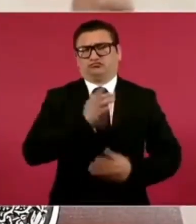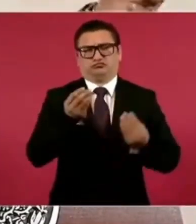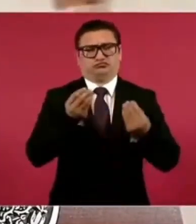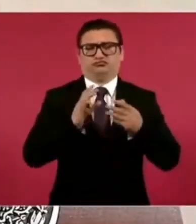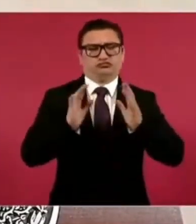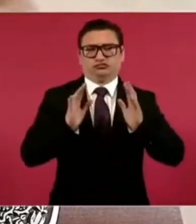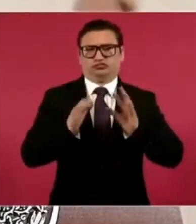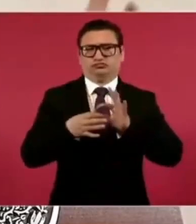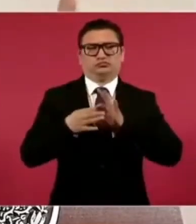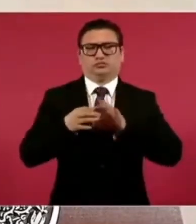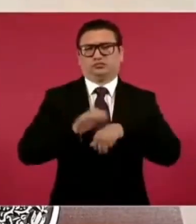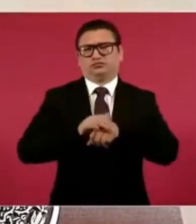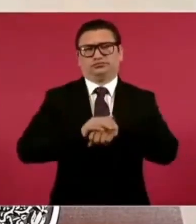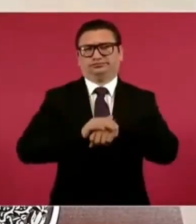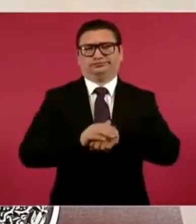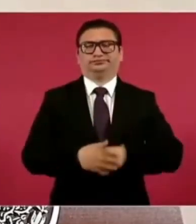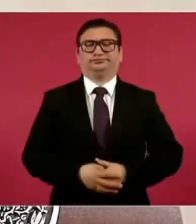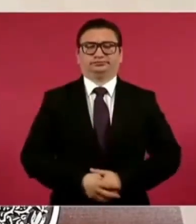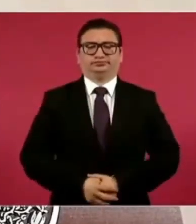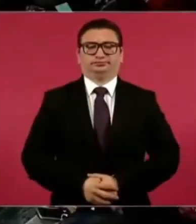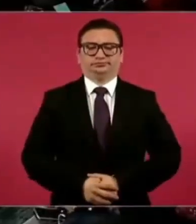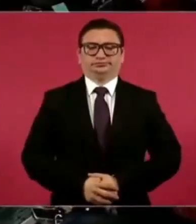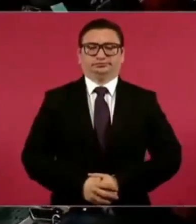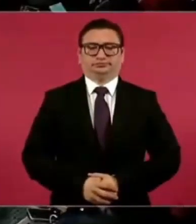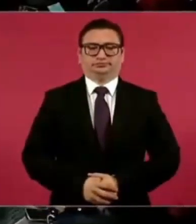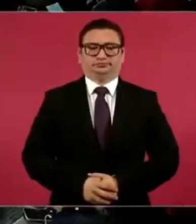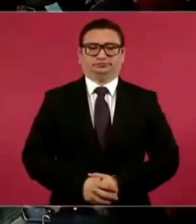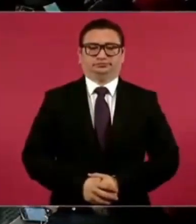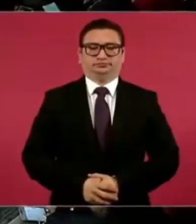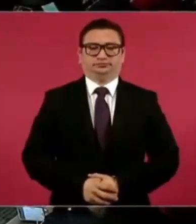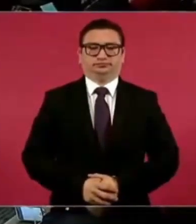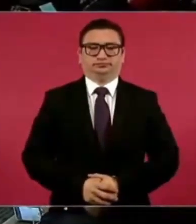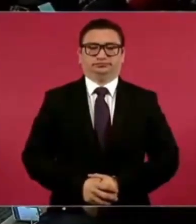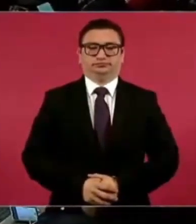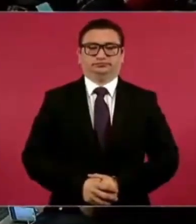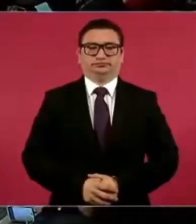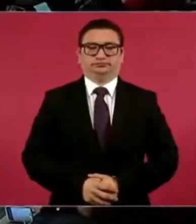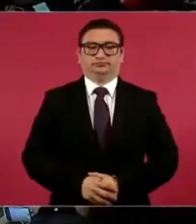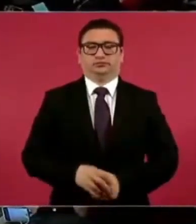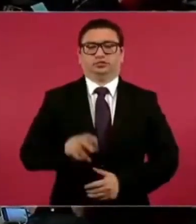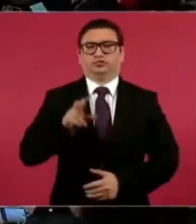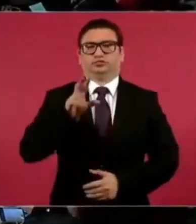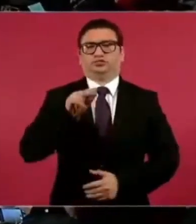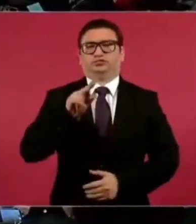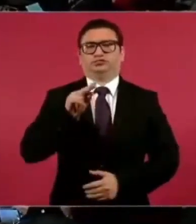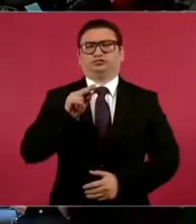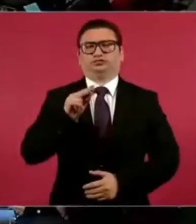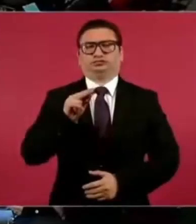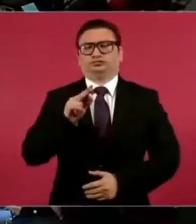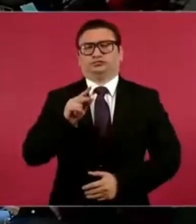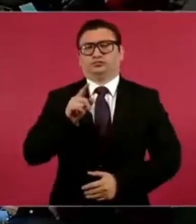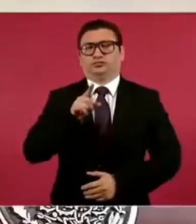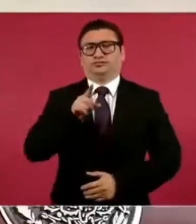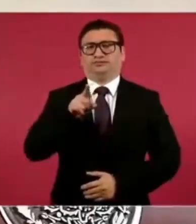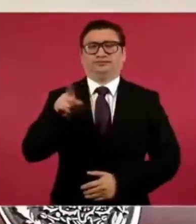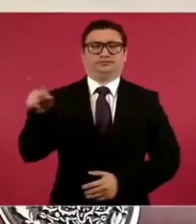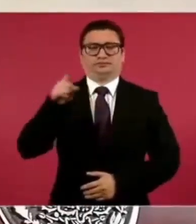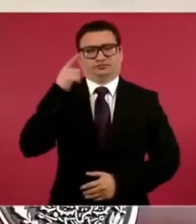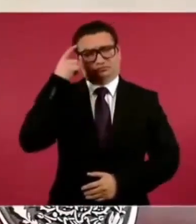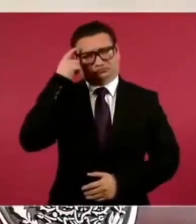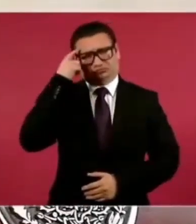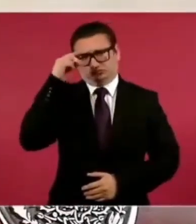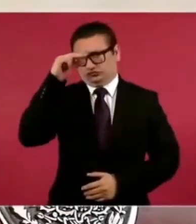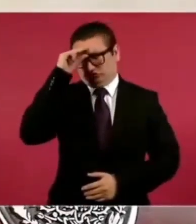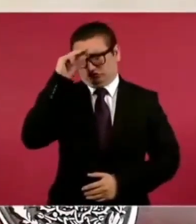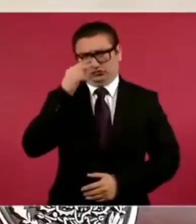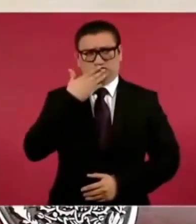Somos muy amigos. ¿Le ha pedido consejos ahora que tiene el bastón de mando? Sí, ella es muy inteligente.